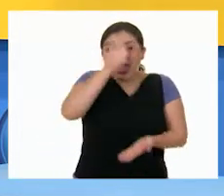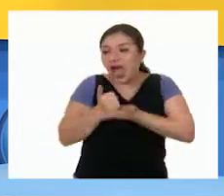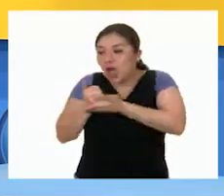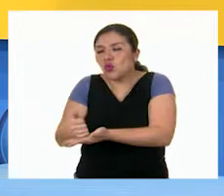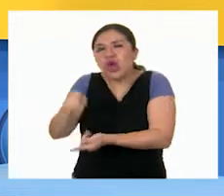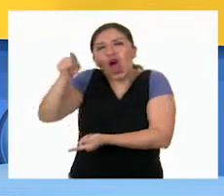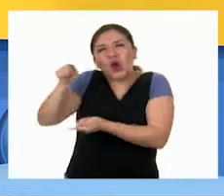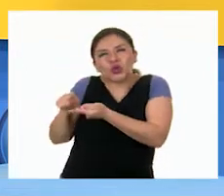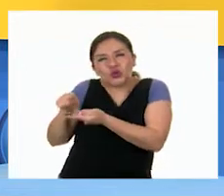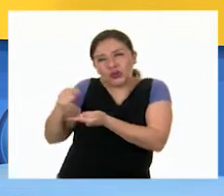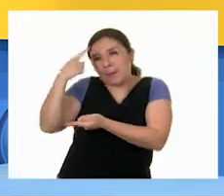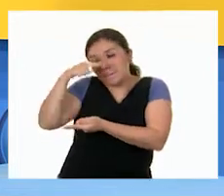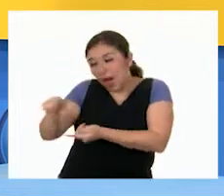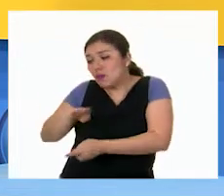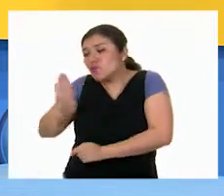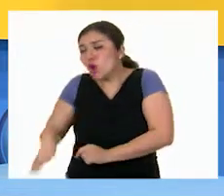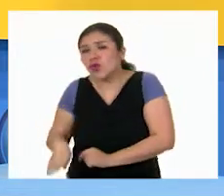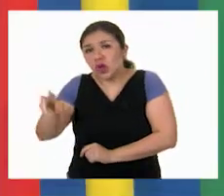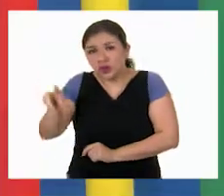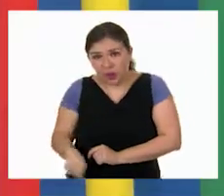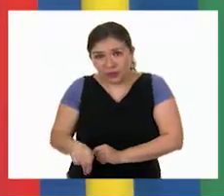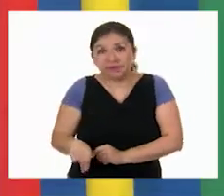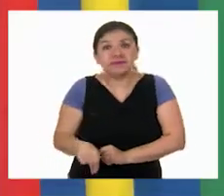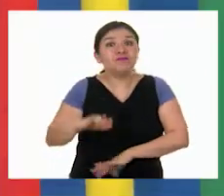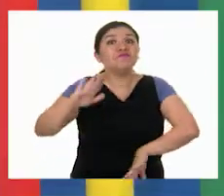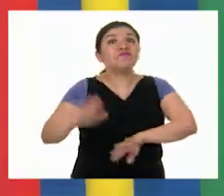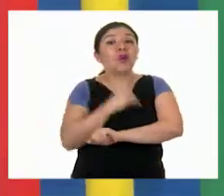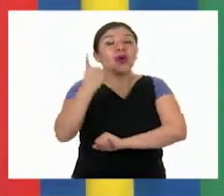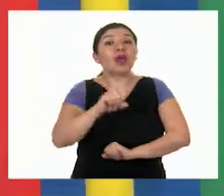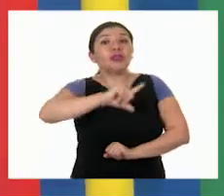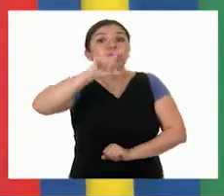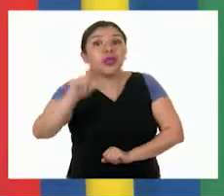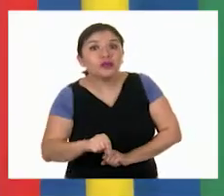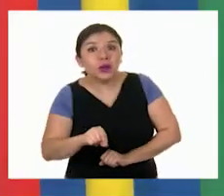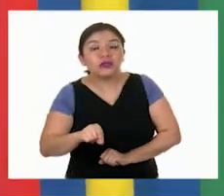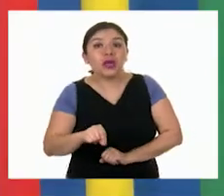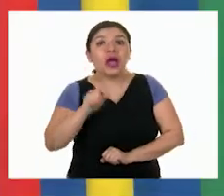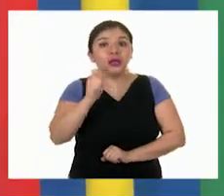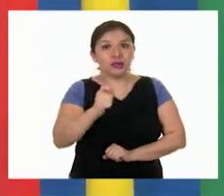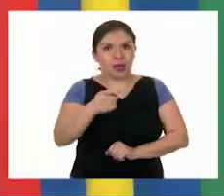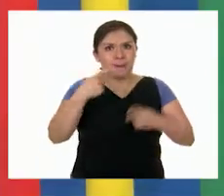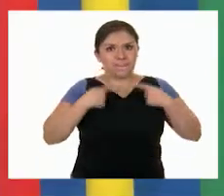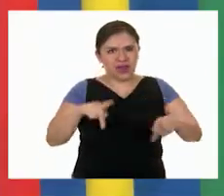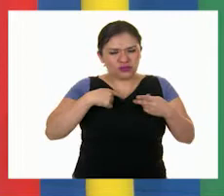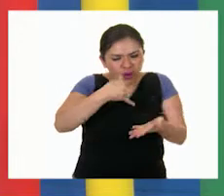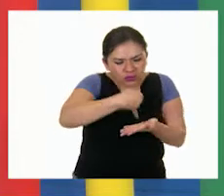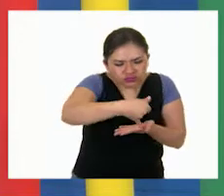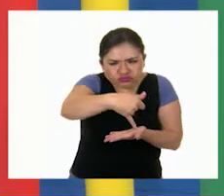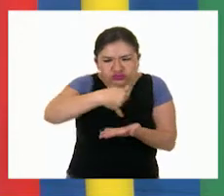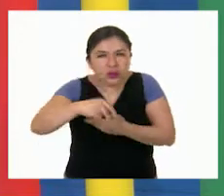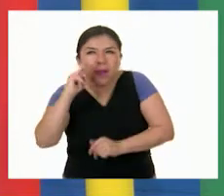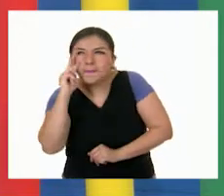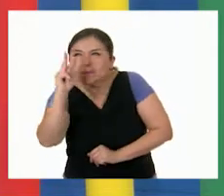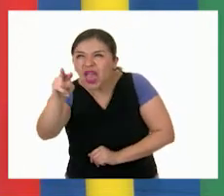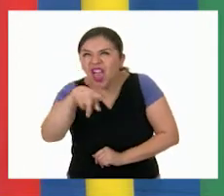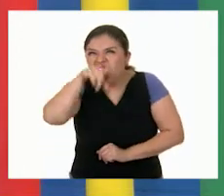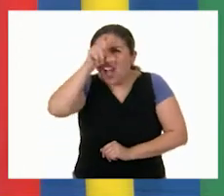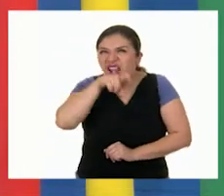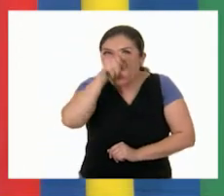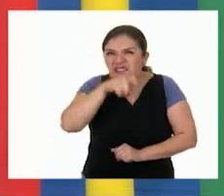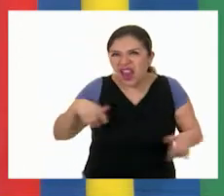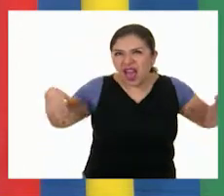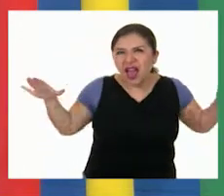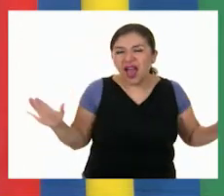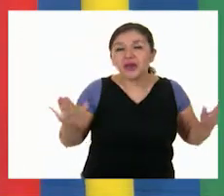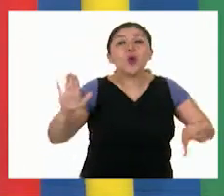chico de que se ahogue. Sí, porque después el campesino ve al gavilán. Ah, bueno, lo que pasa